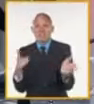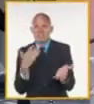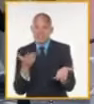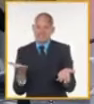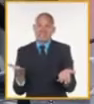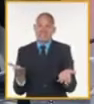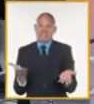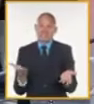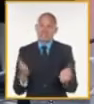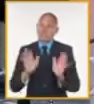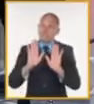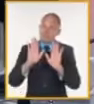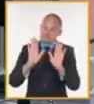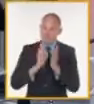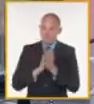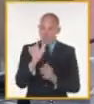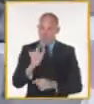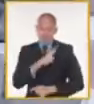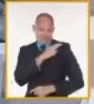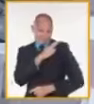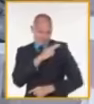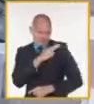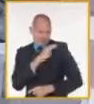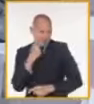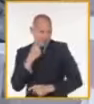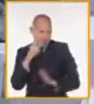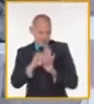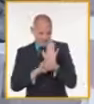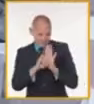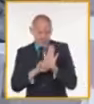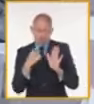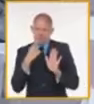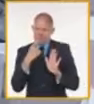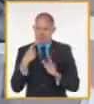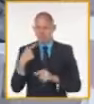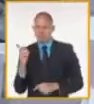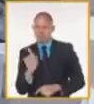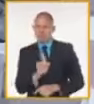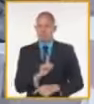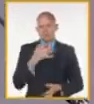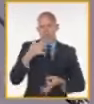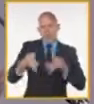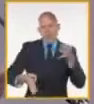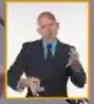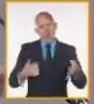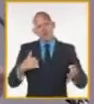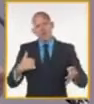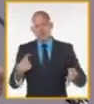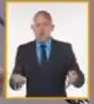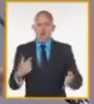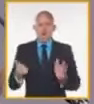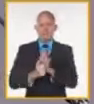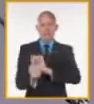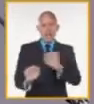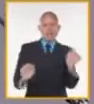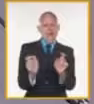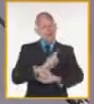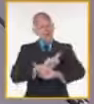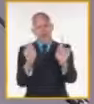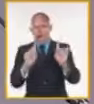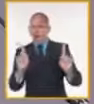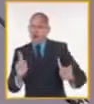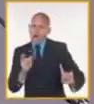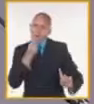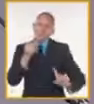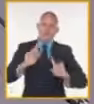estaban combatiendo suo Lo que pasa que eso eso y era lo que mencionaba el profesor hay un sejo hay un doble racero en el que que